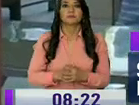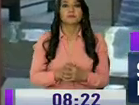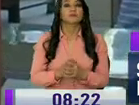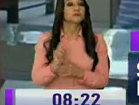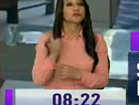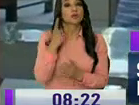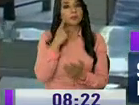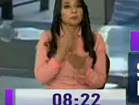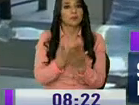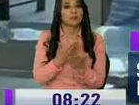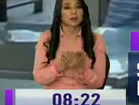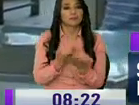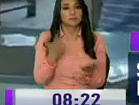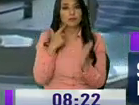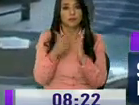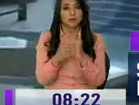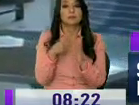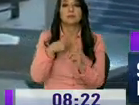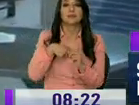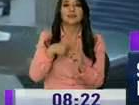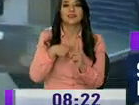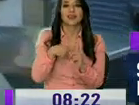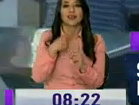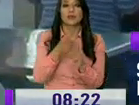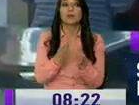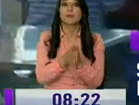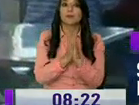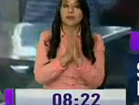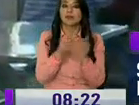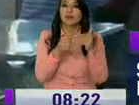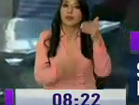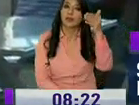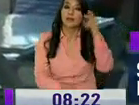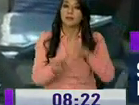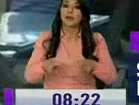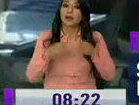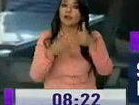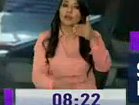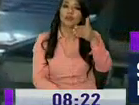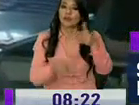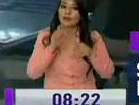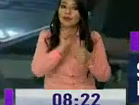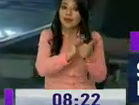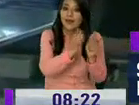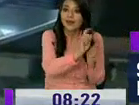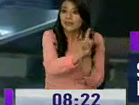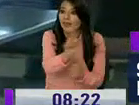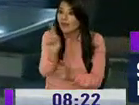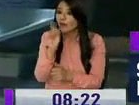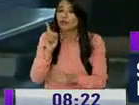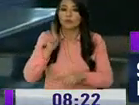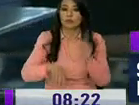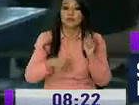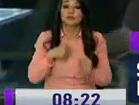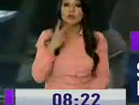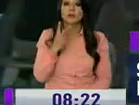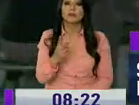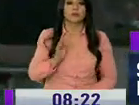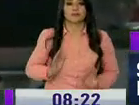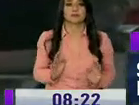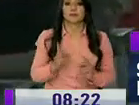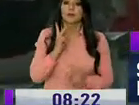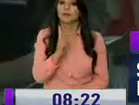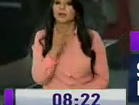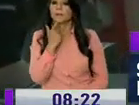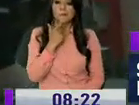comprobamos, lamentablemente en los mercados no se puede pedir un listado de precios. Se puede comprobar en base al conocimiento que